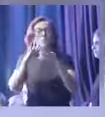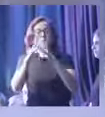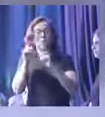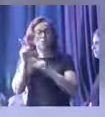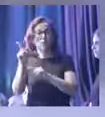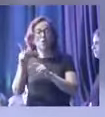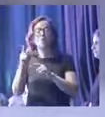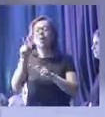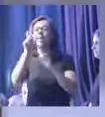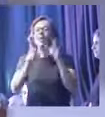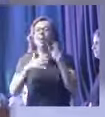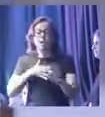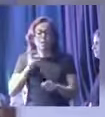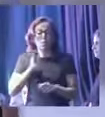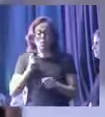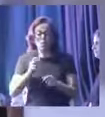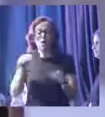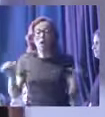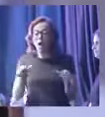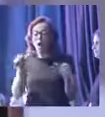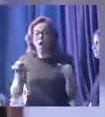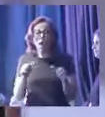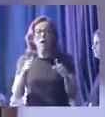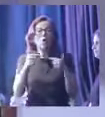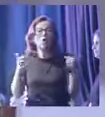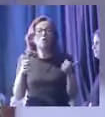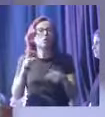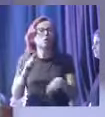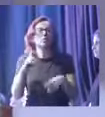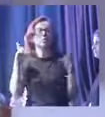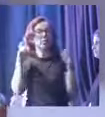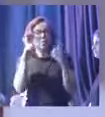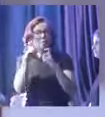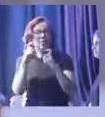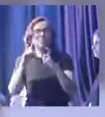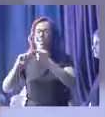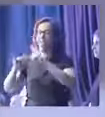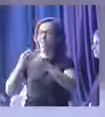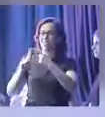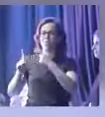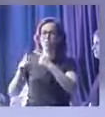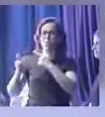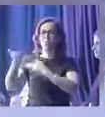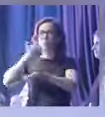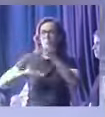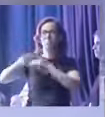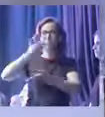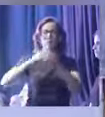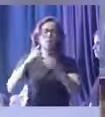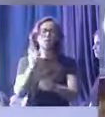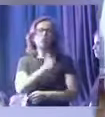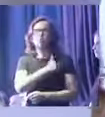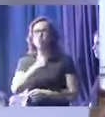los seres humanos hagamos aquello que nos cuesta más, que es relacionarnos con el otro. Es salir de la